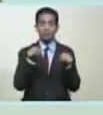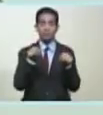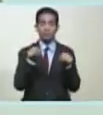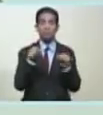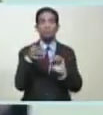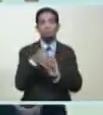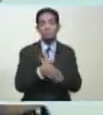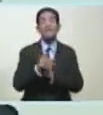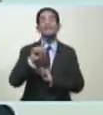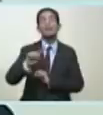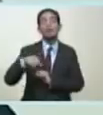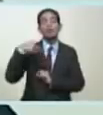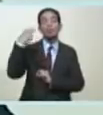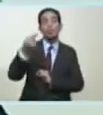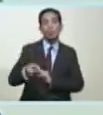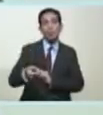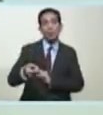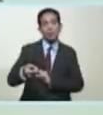Y luego,